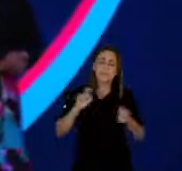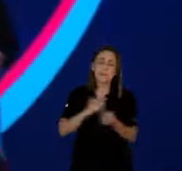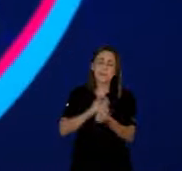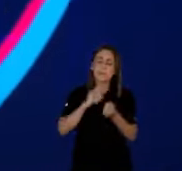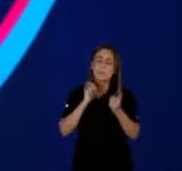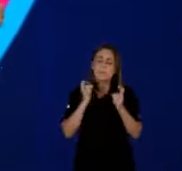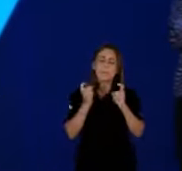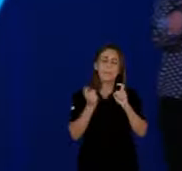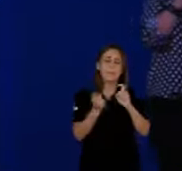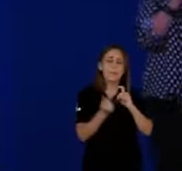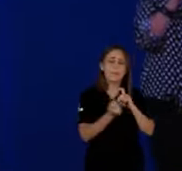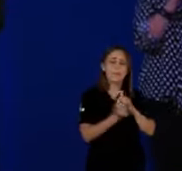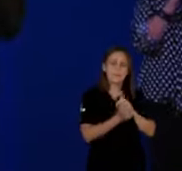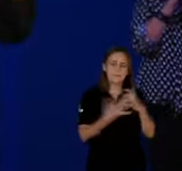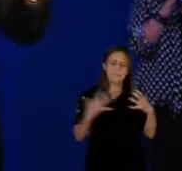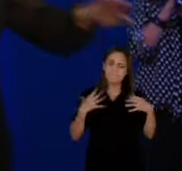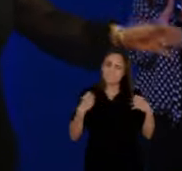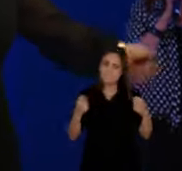La sanidad está ahí.